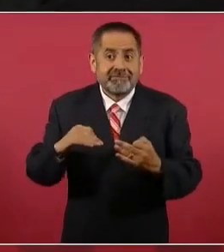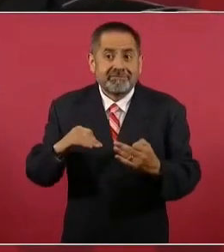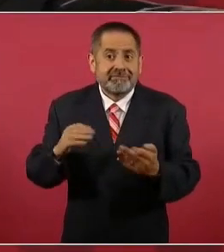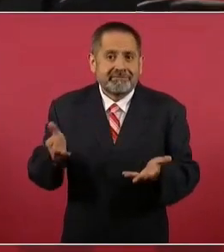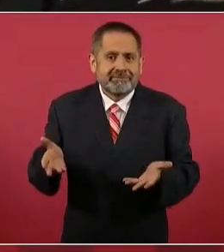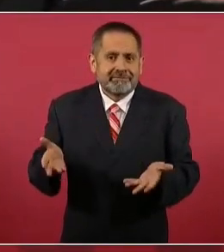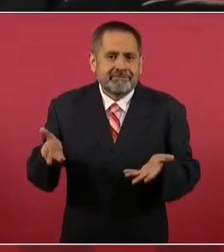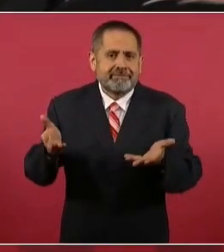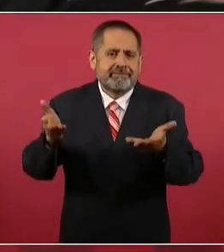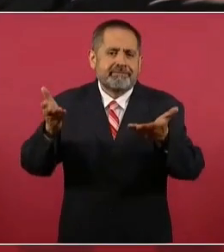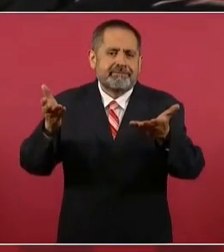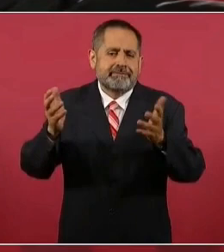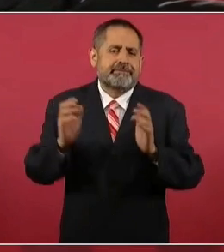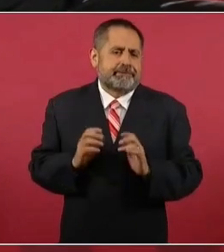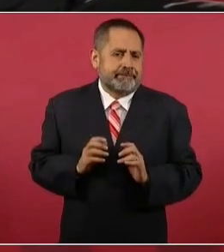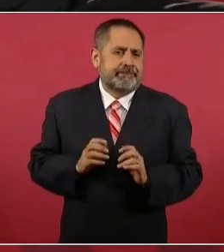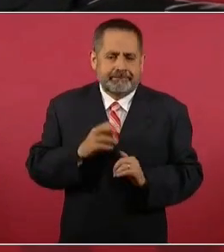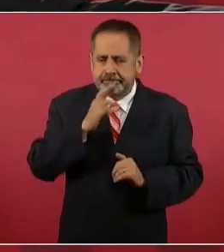llega a todos.